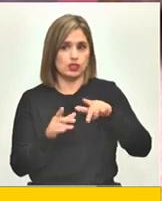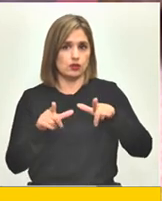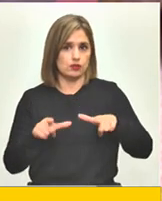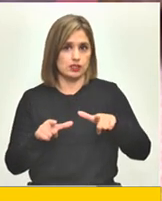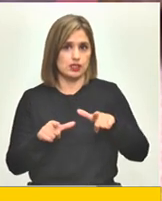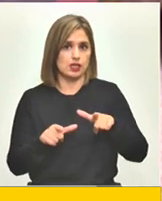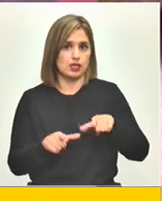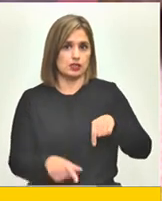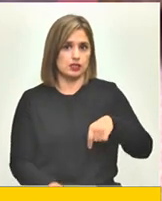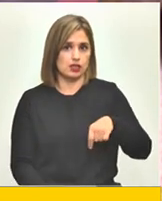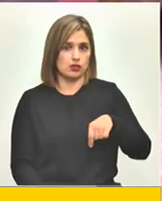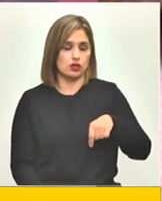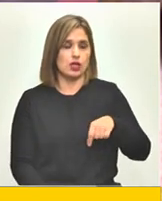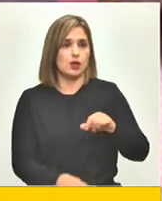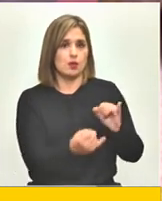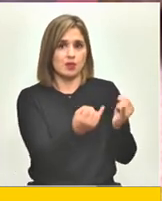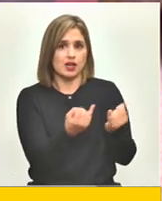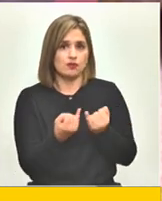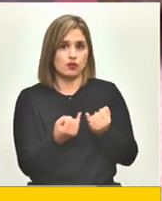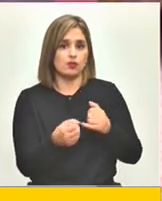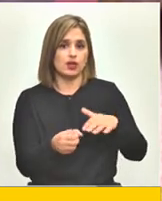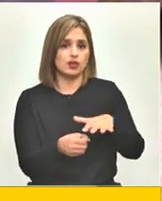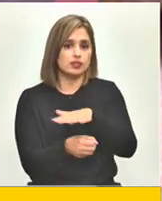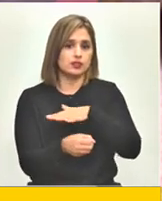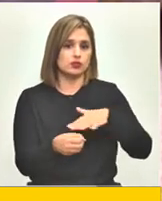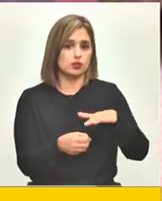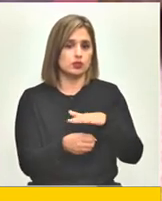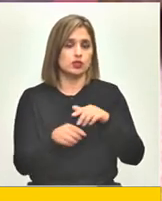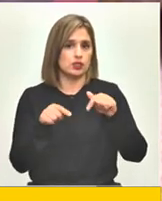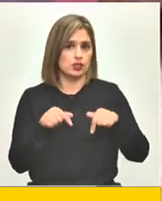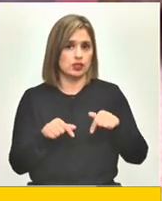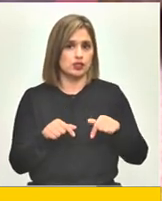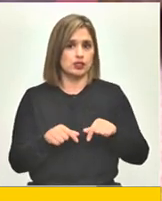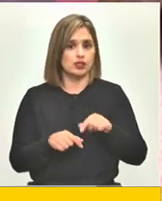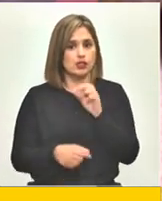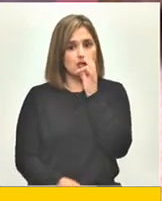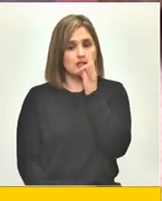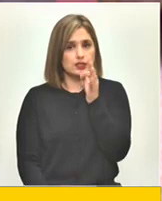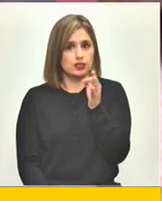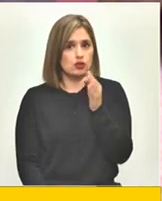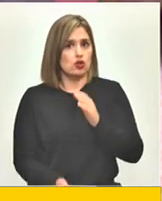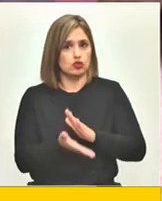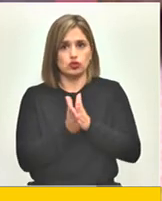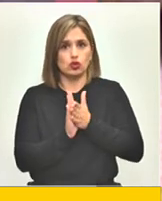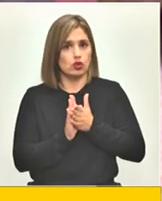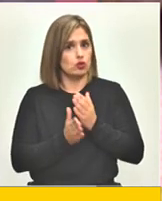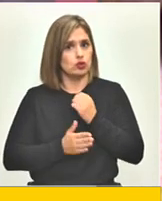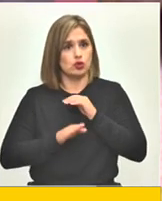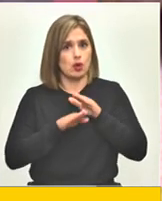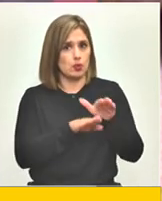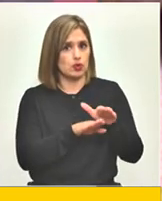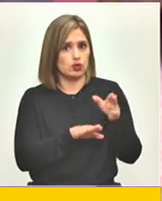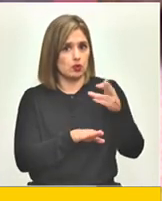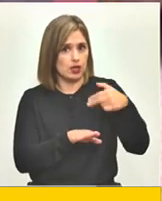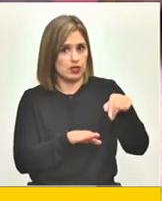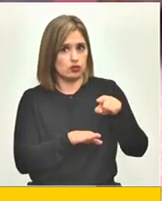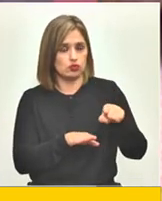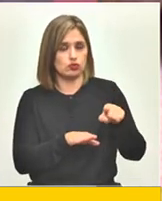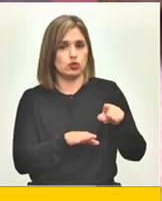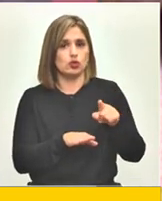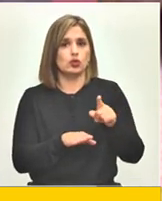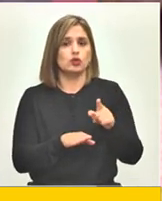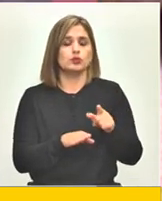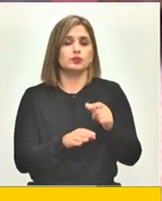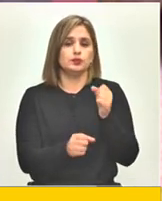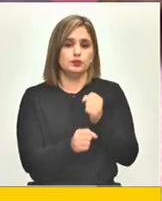parlamentaria para comunicarnos esta situación y desde acá manifiesto toda nuestra solidaridad con ellos y con las